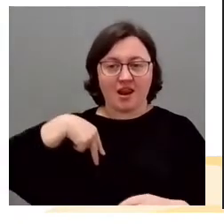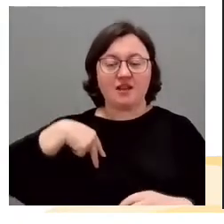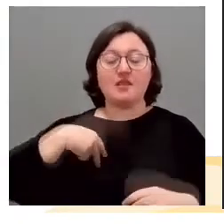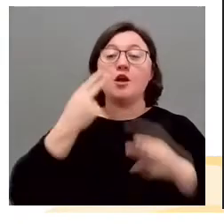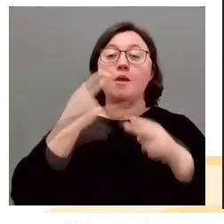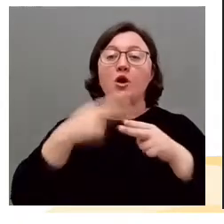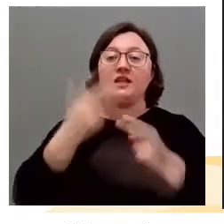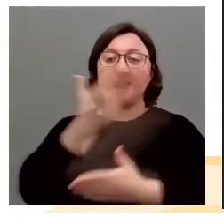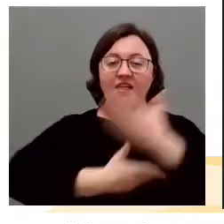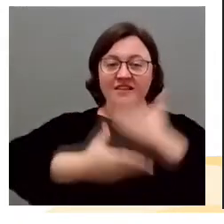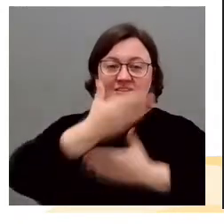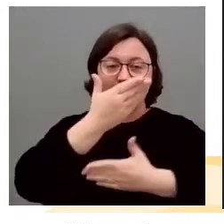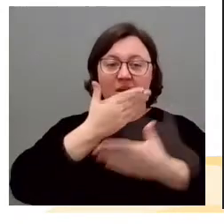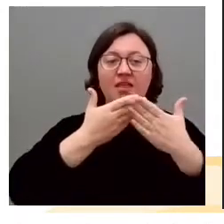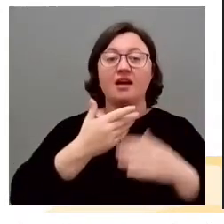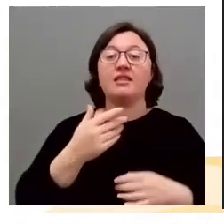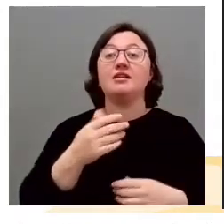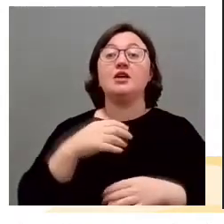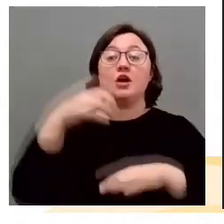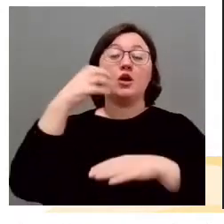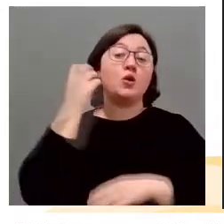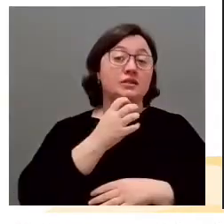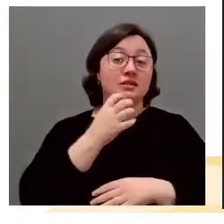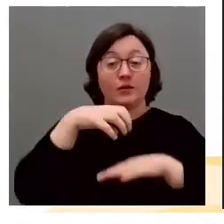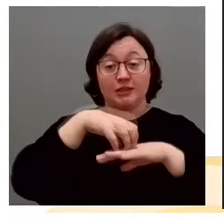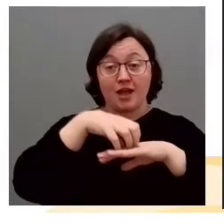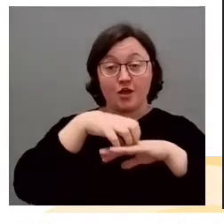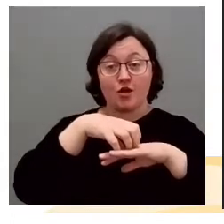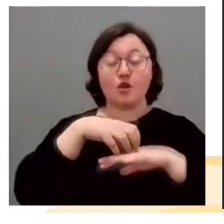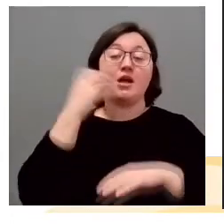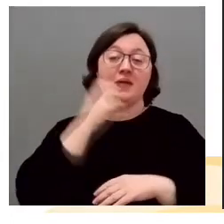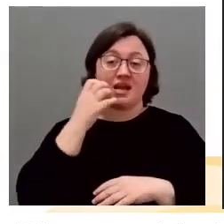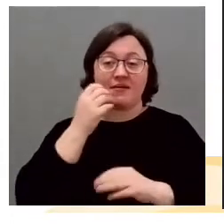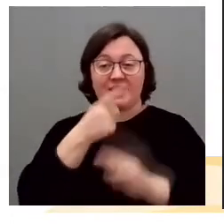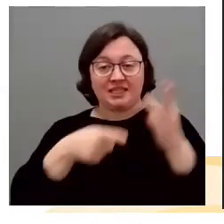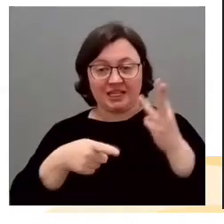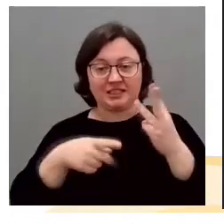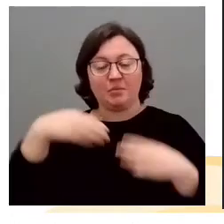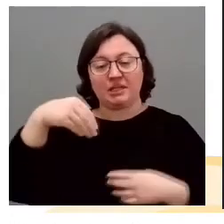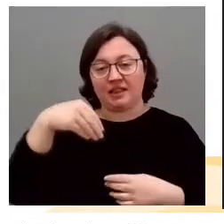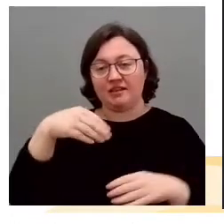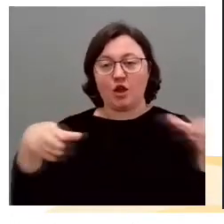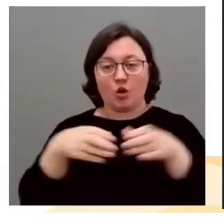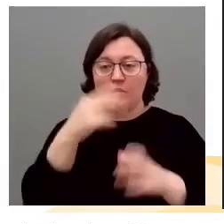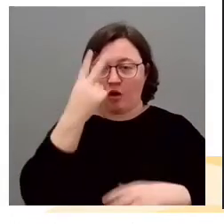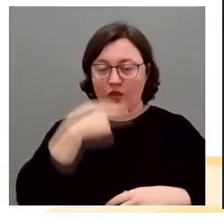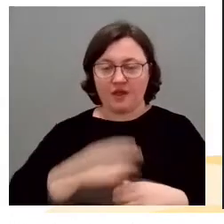de la Discapacidad, a Luis Cayo, presidente de CERMI, y a Miguel Carballeda, presidente del Grupo Social